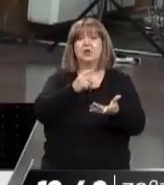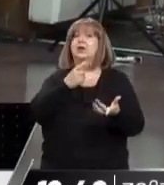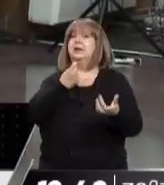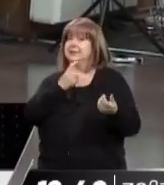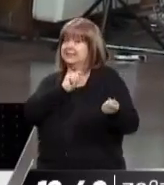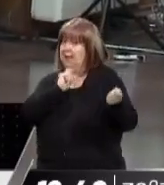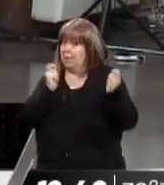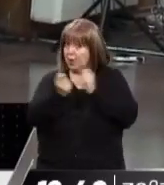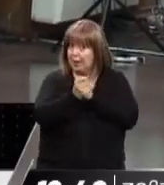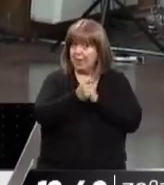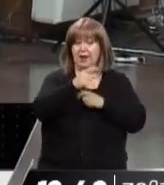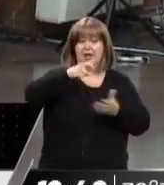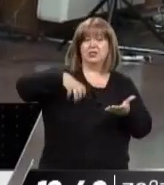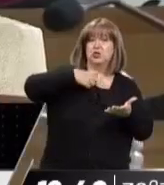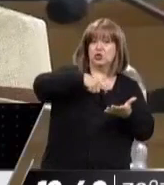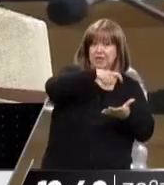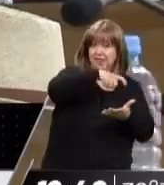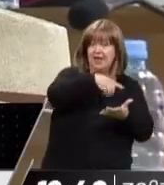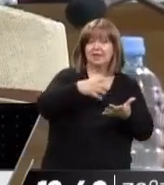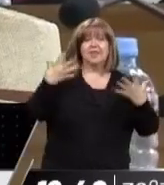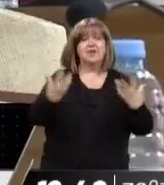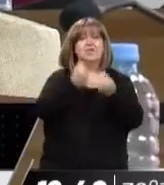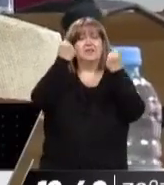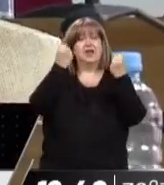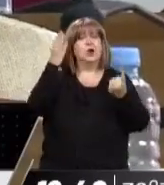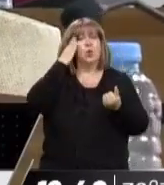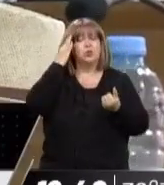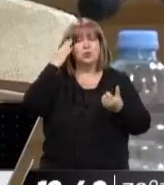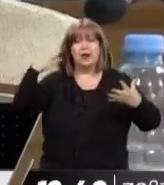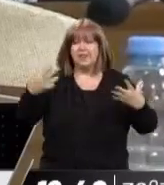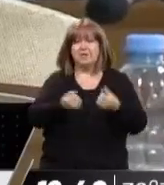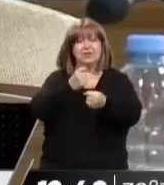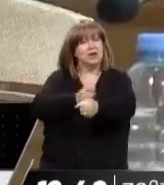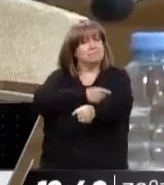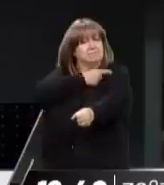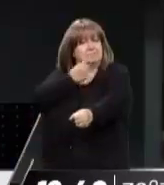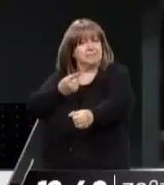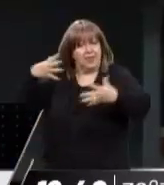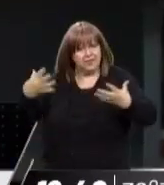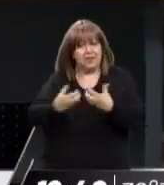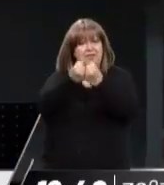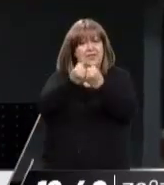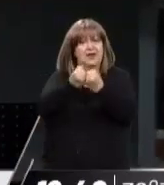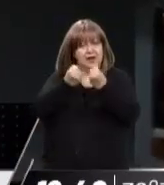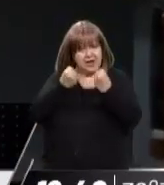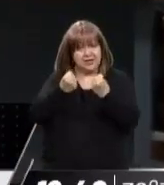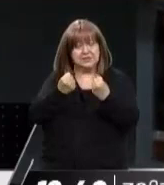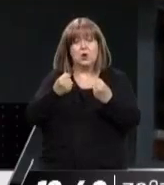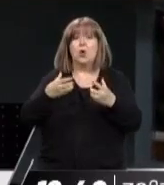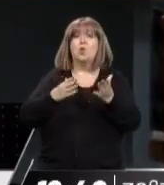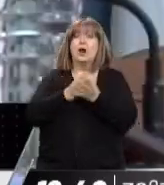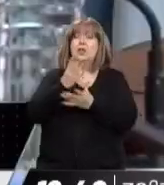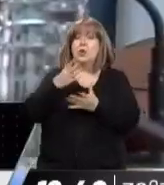una reeducación en la sociedad, es defender nuestras culturas, nuestras raíces. Y por otro lado, demostrar que si el pueblo se une, yo siempre